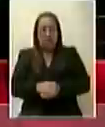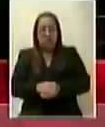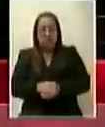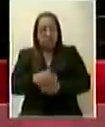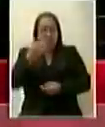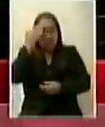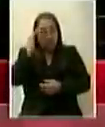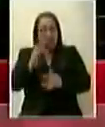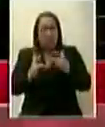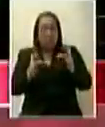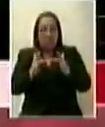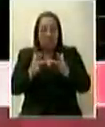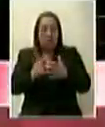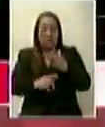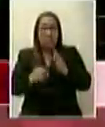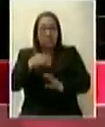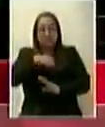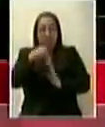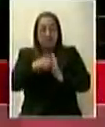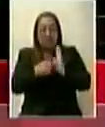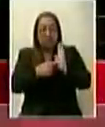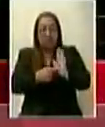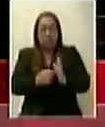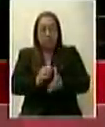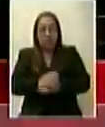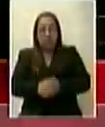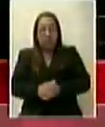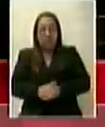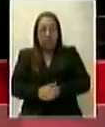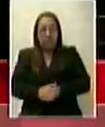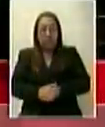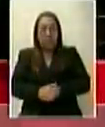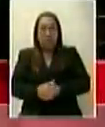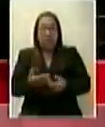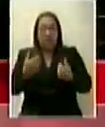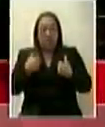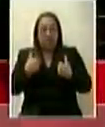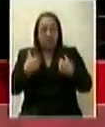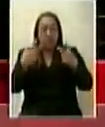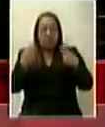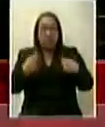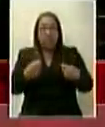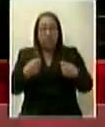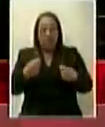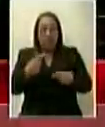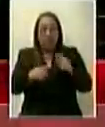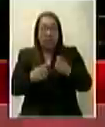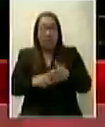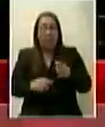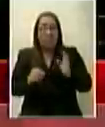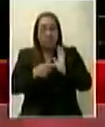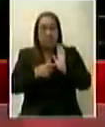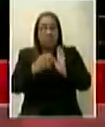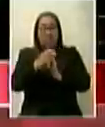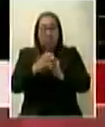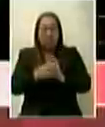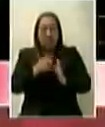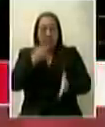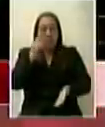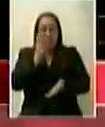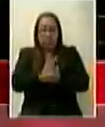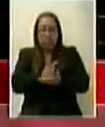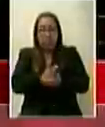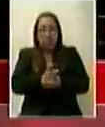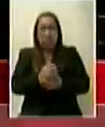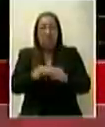sabe perfectamente que el proyecto que ha presentado contiene iniciativa de gasto, algo que constitucionalmente está